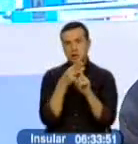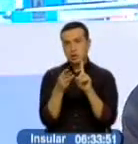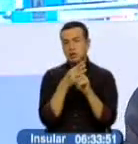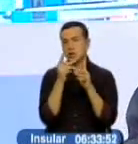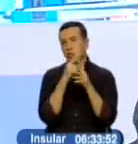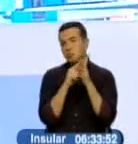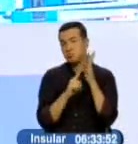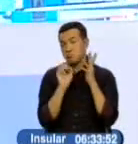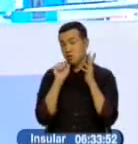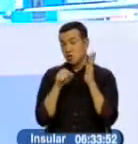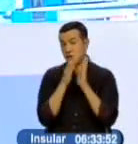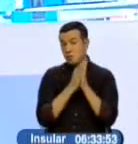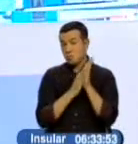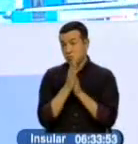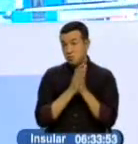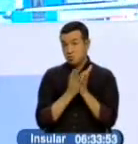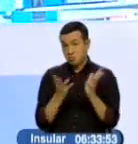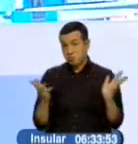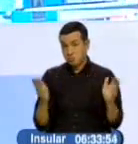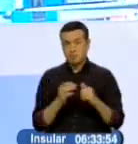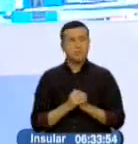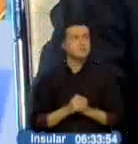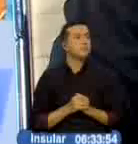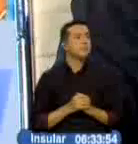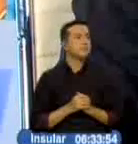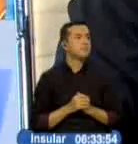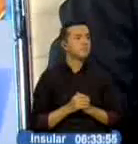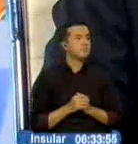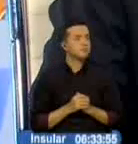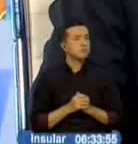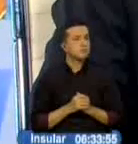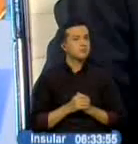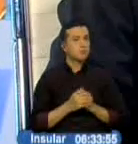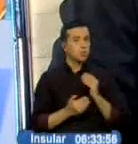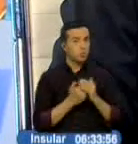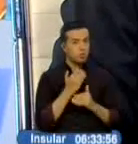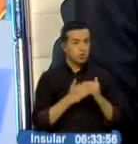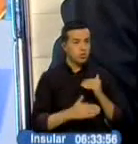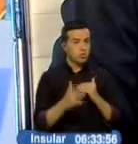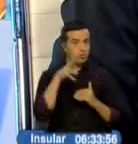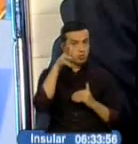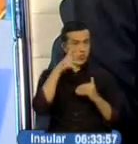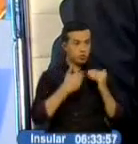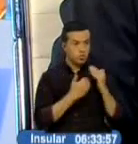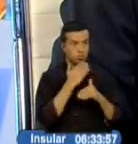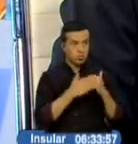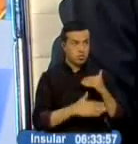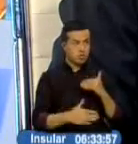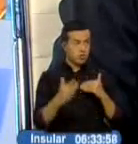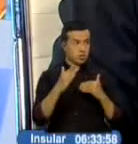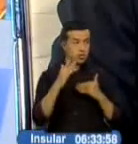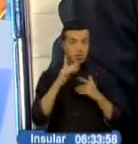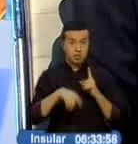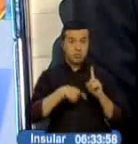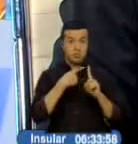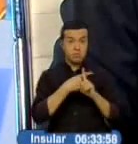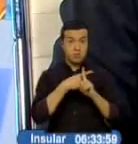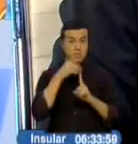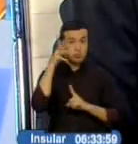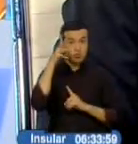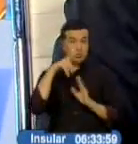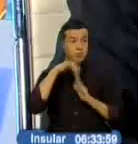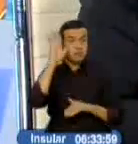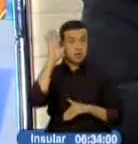etcétera, que se pueden también trabajar ahí. Pero estos nuevos graduados responden a una nueva generación de docentes. El tema es, ¿se va a incrementar la planta